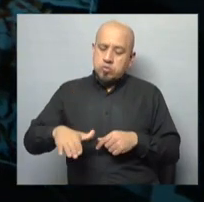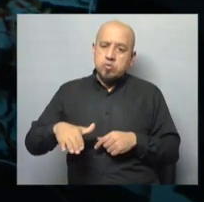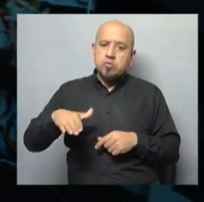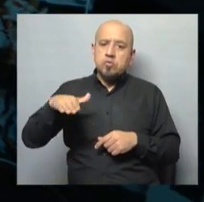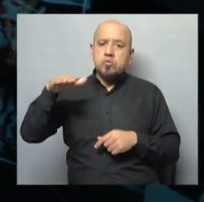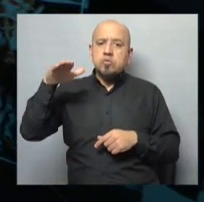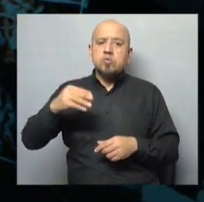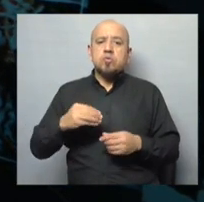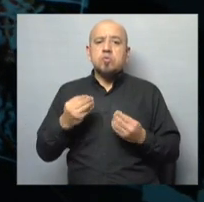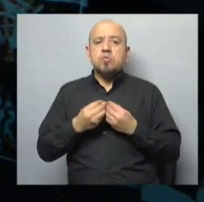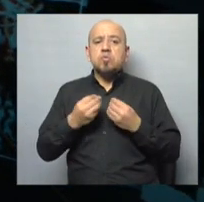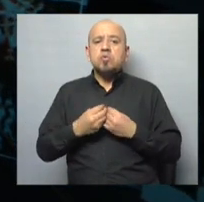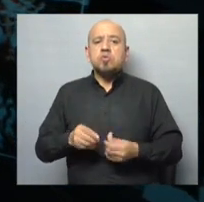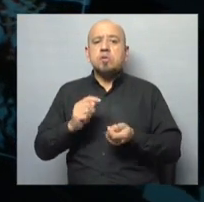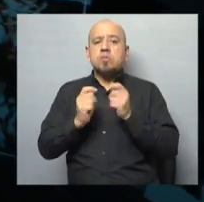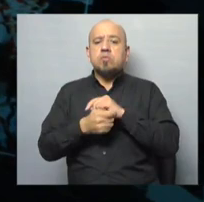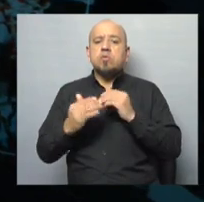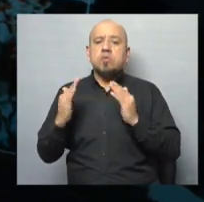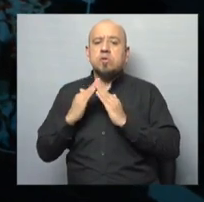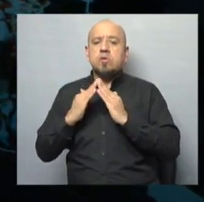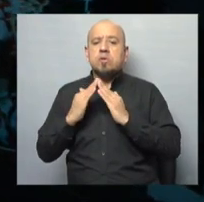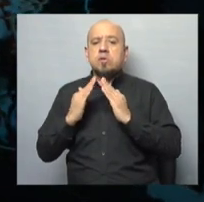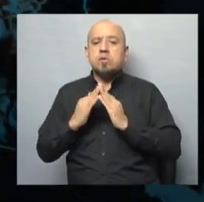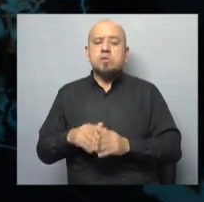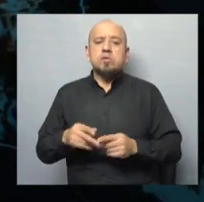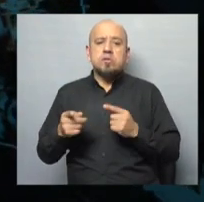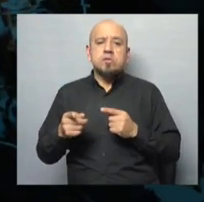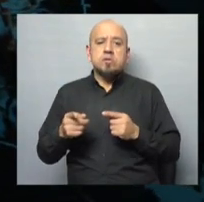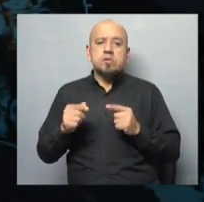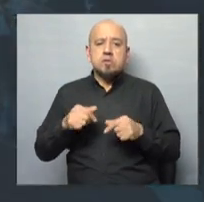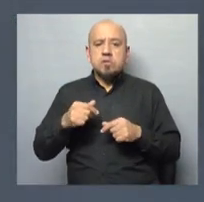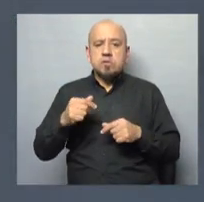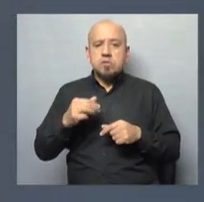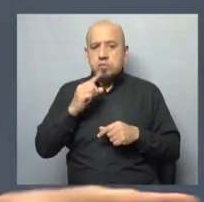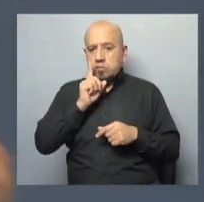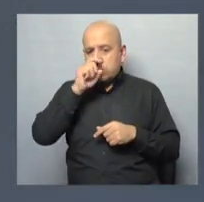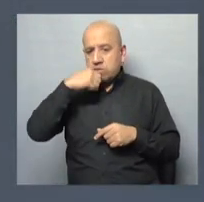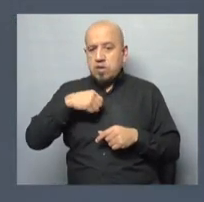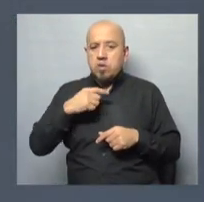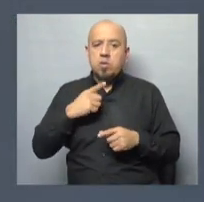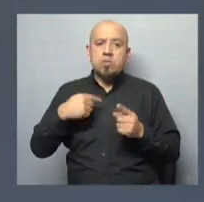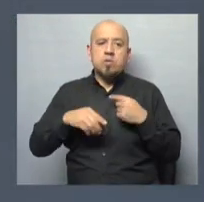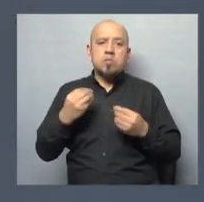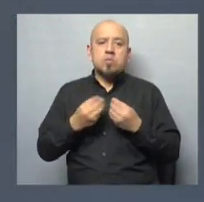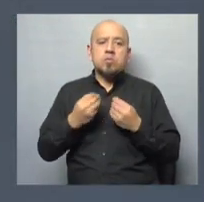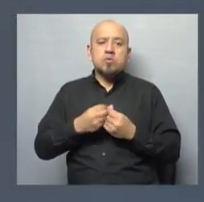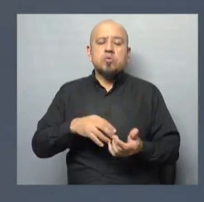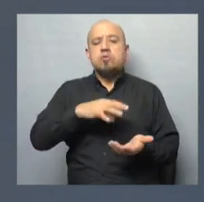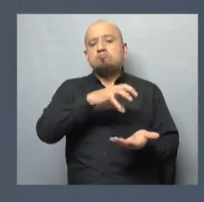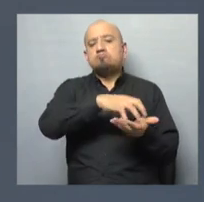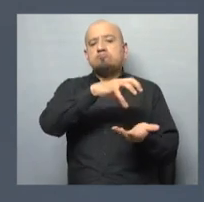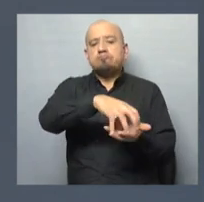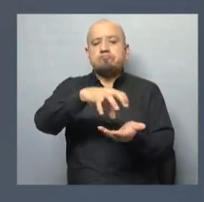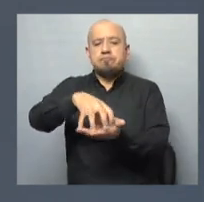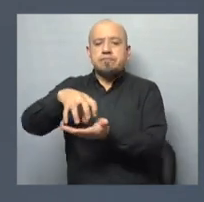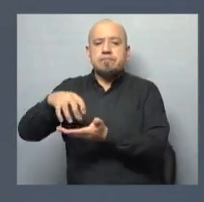cambios de vivienda puede ser si viví en muchos lugares distintos en uruguay en montevideo pero muchos lugares distintos y ahora